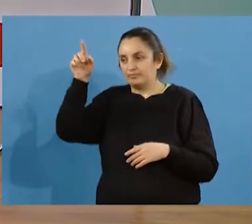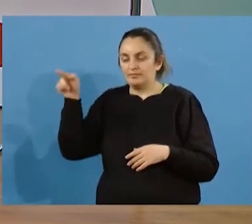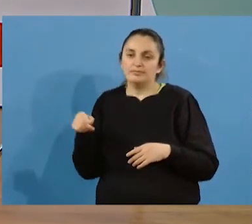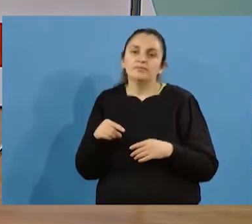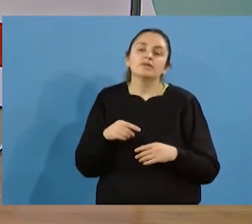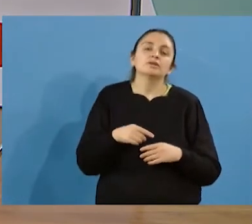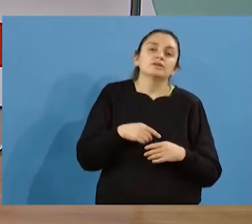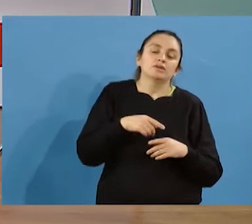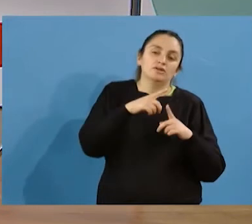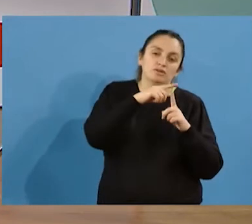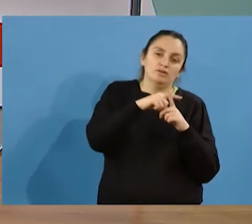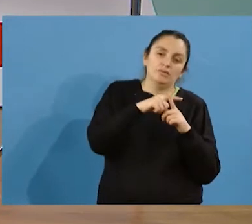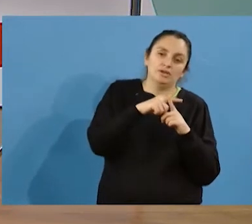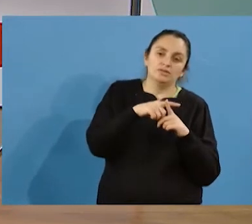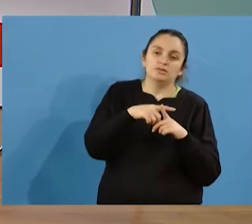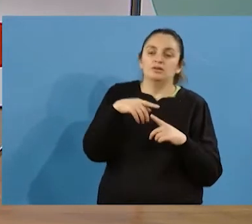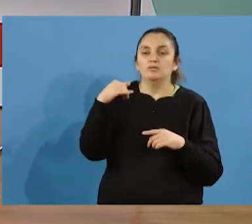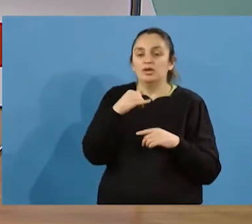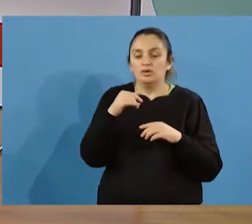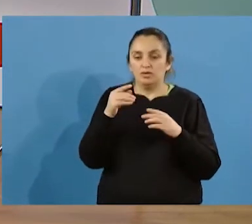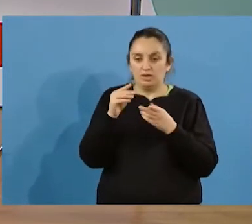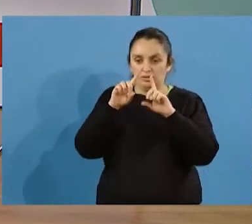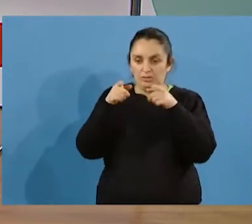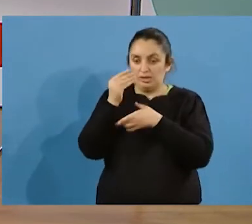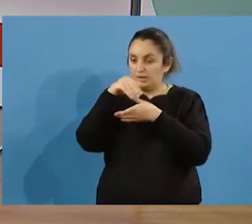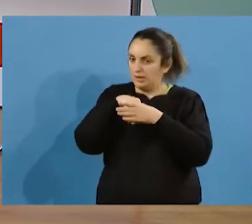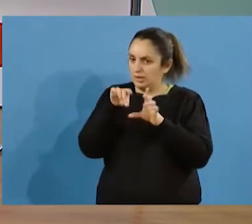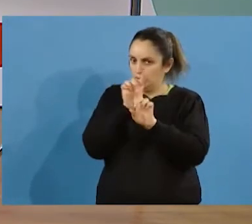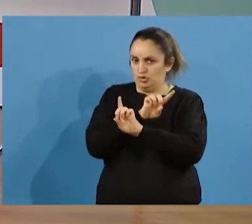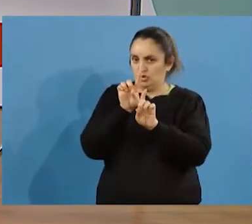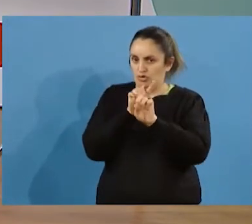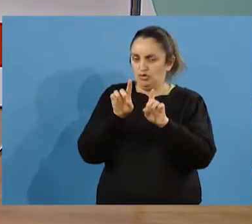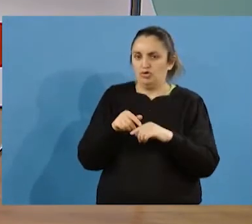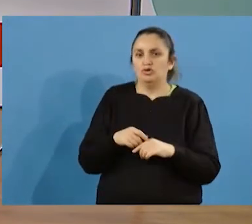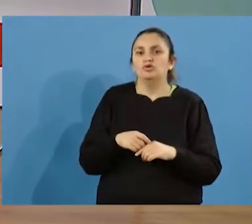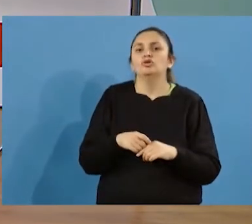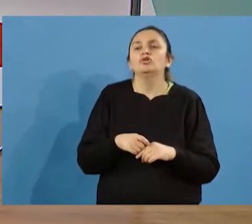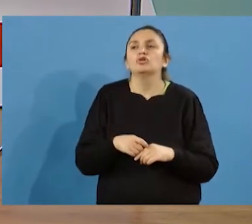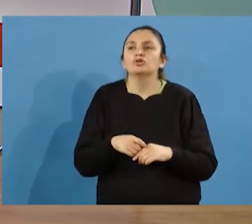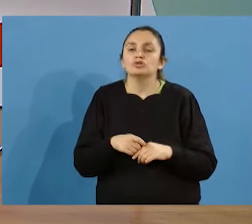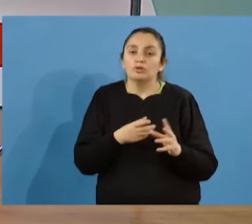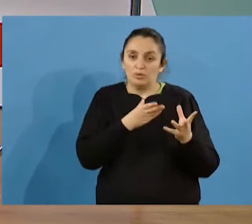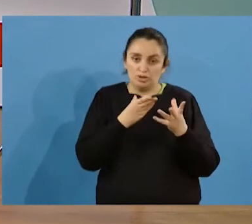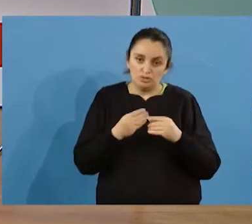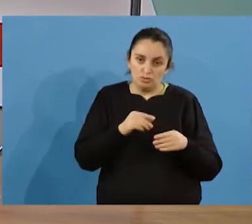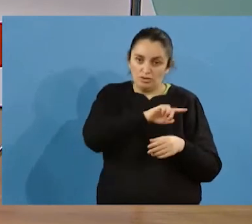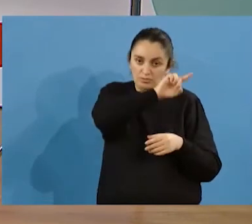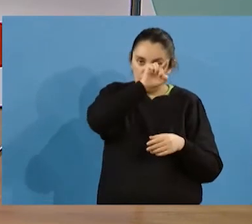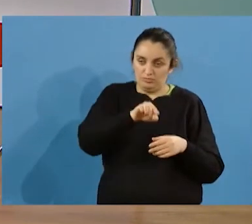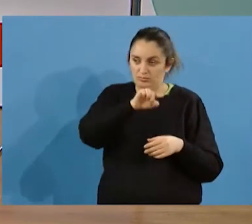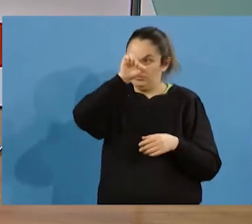dentro de ningún paréntesis ningún signo de un símbolo de raíz me sirven para poder